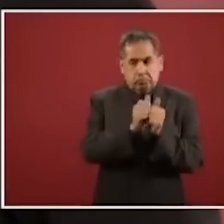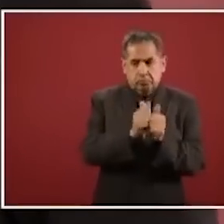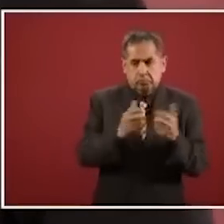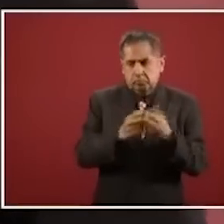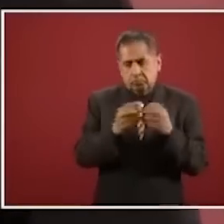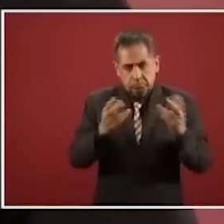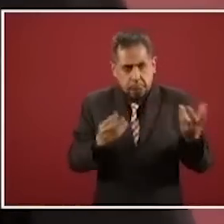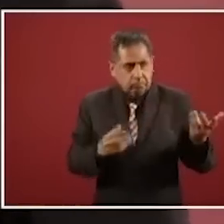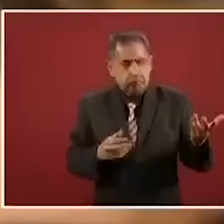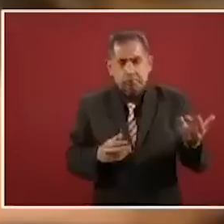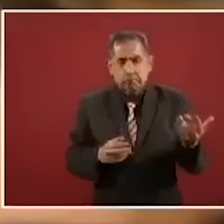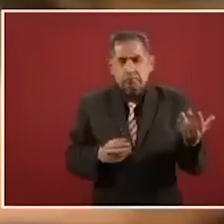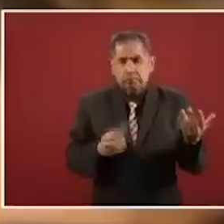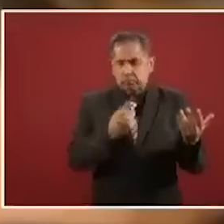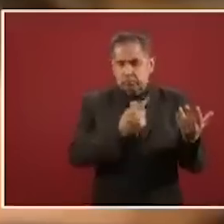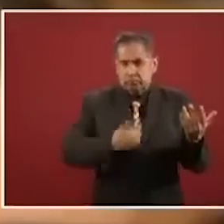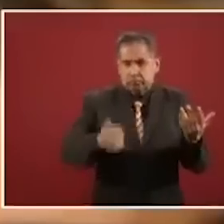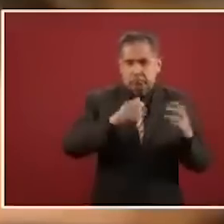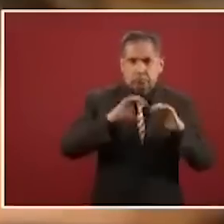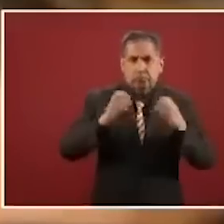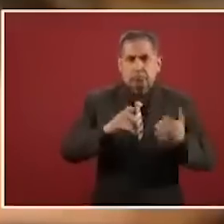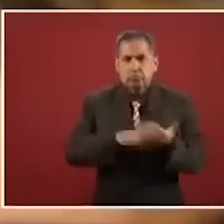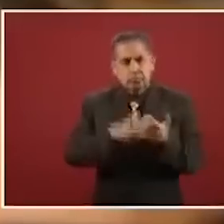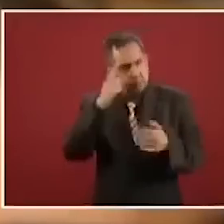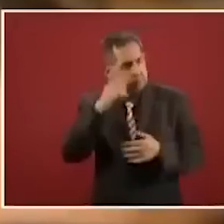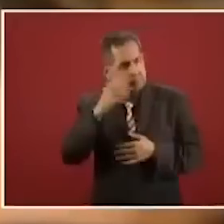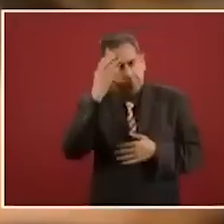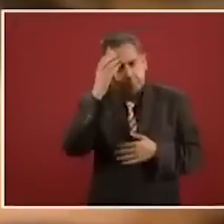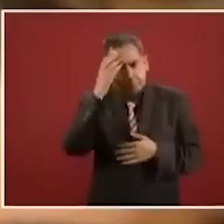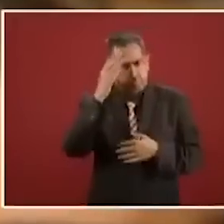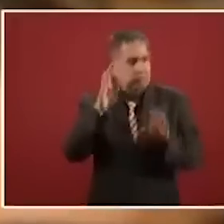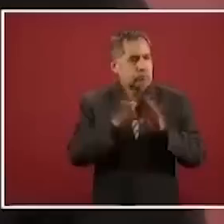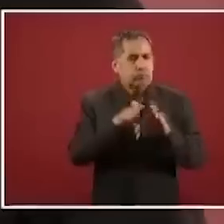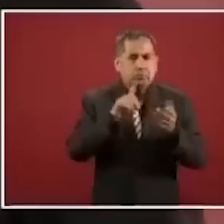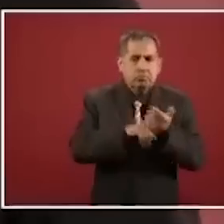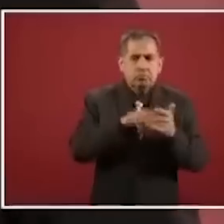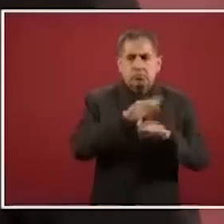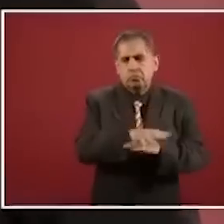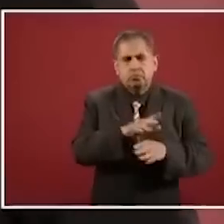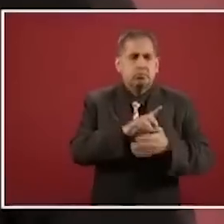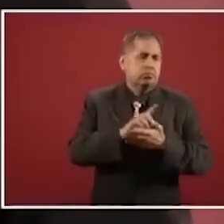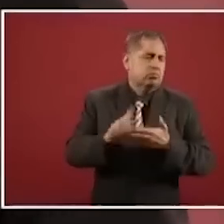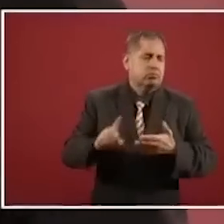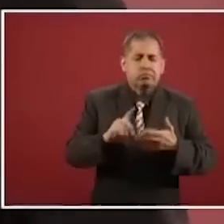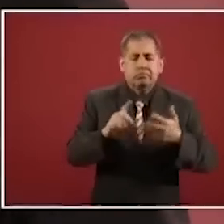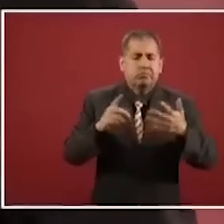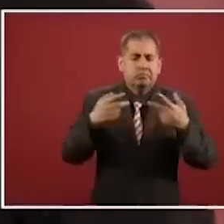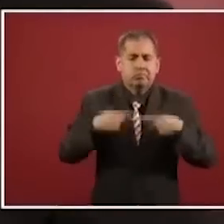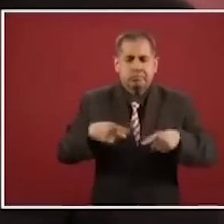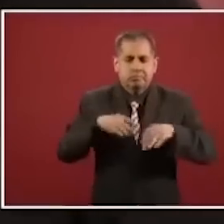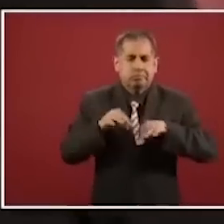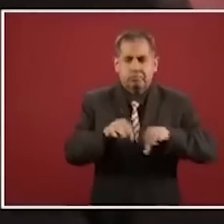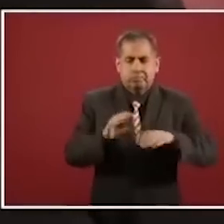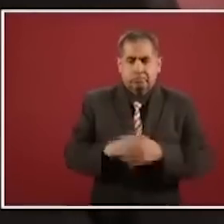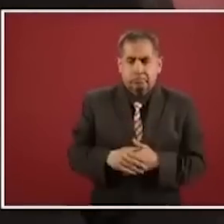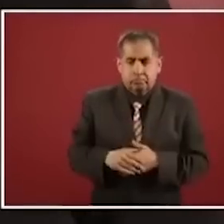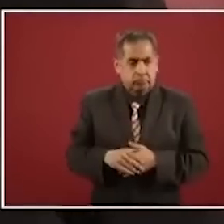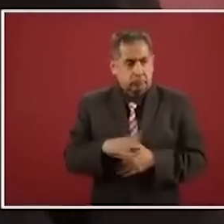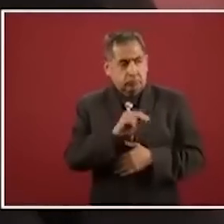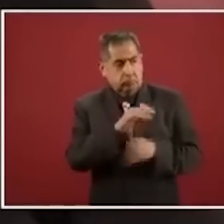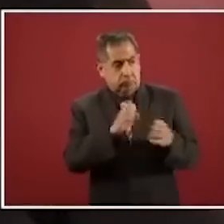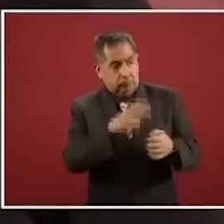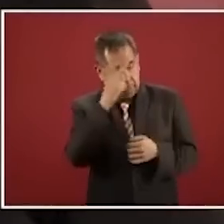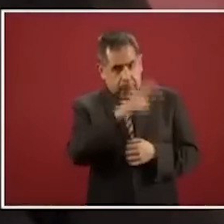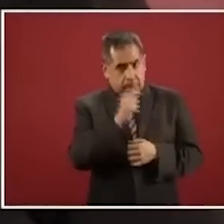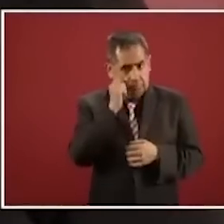una cifra, uno por cada consulado, para conocer de violaciones a los derechos de trabajadores, aunque no sean mexicanos,